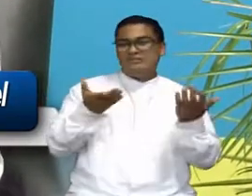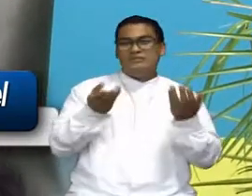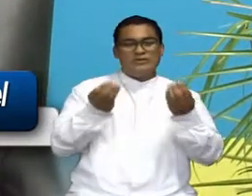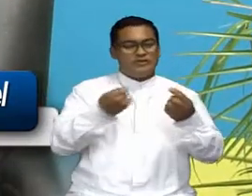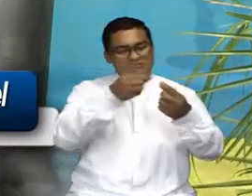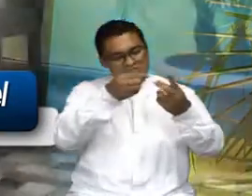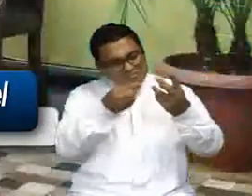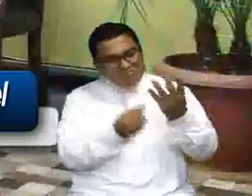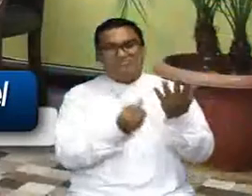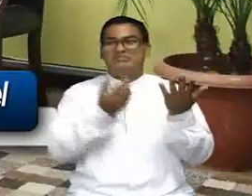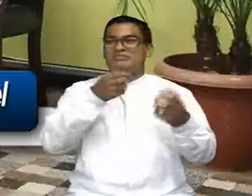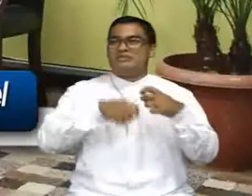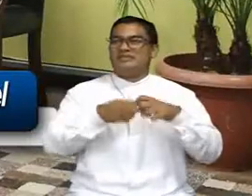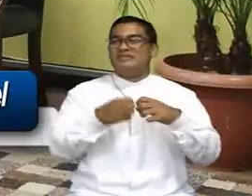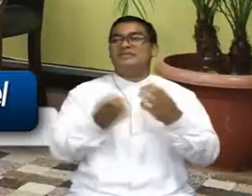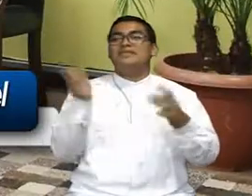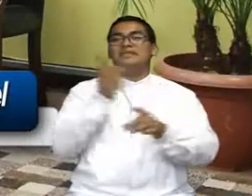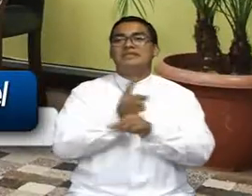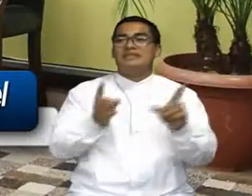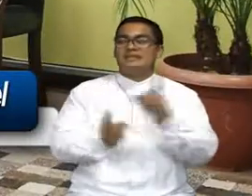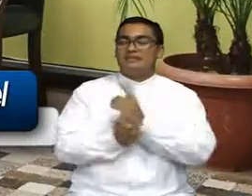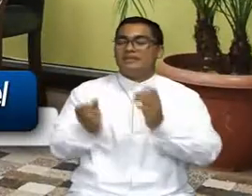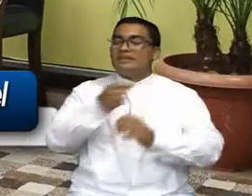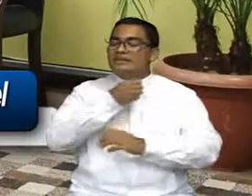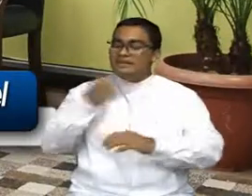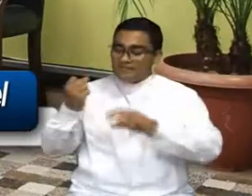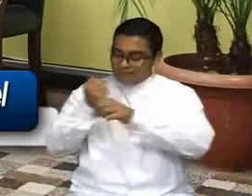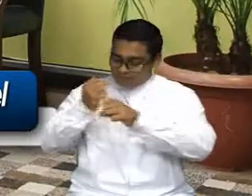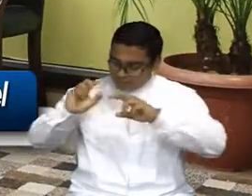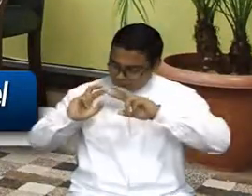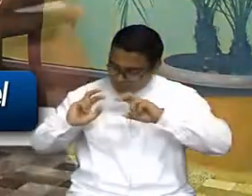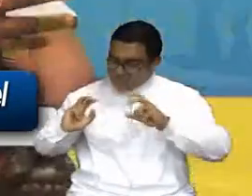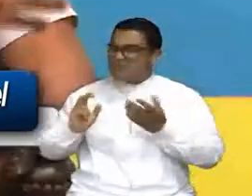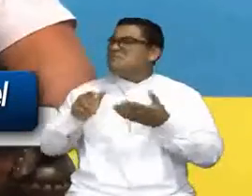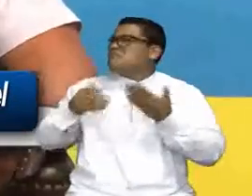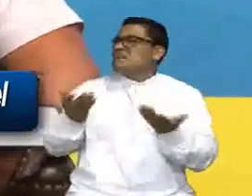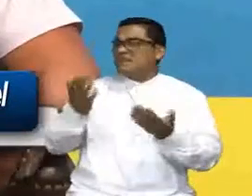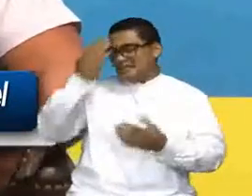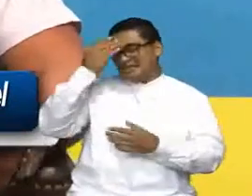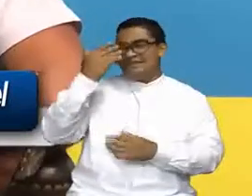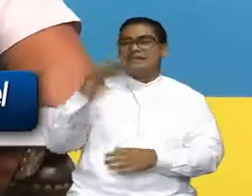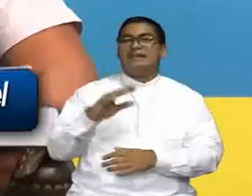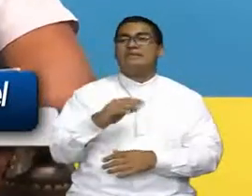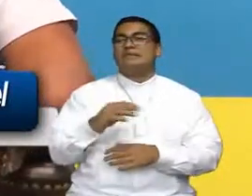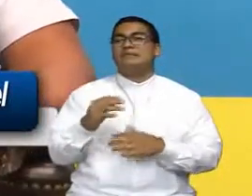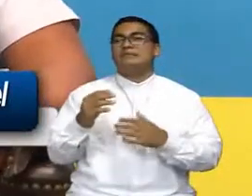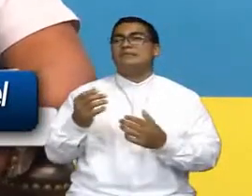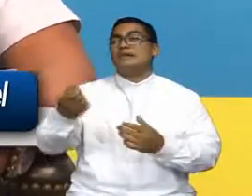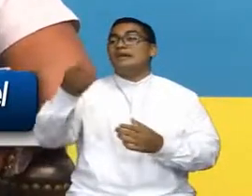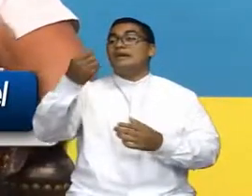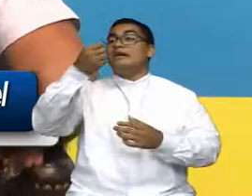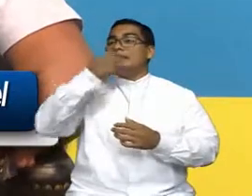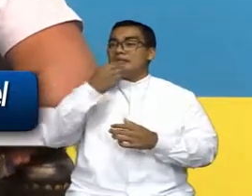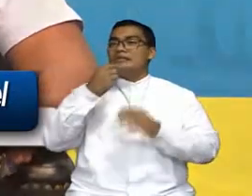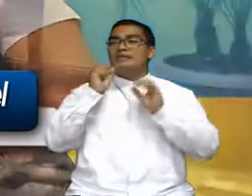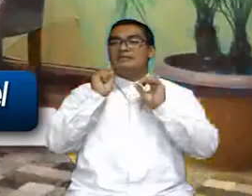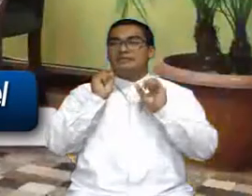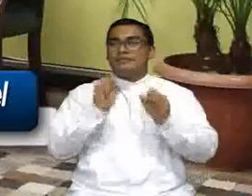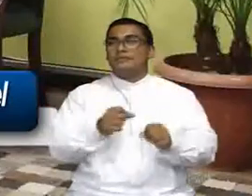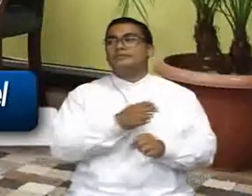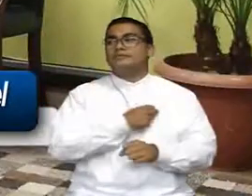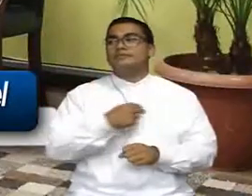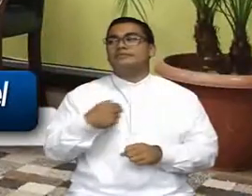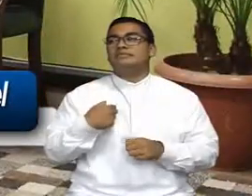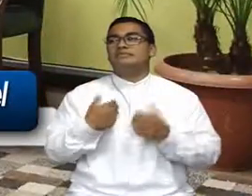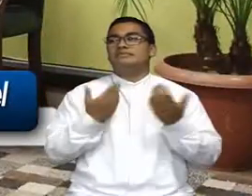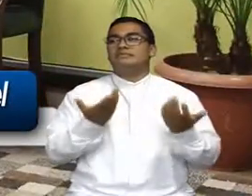como usted dice, tienen que hacerse los exámenes pertinentes para saber qué es y así brindar el adecuado tratamiento.